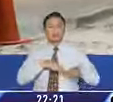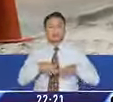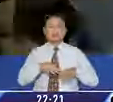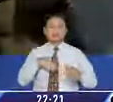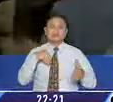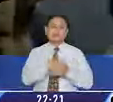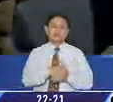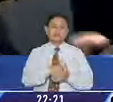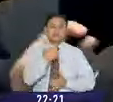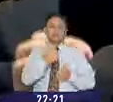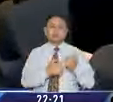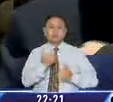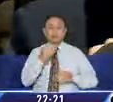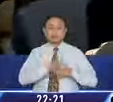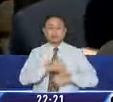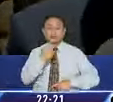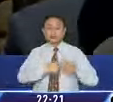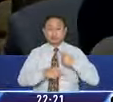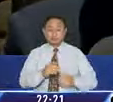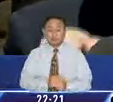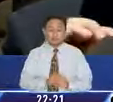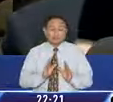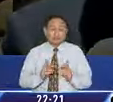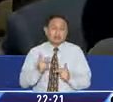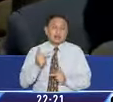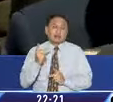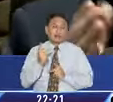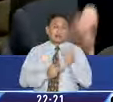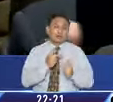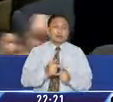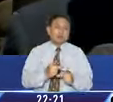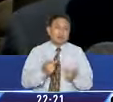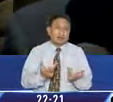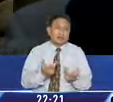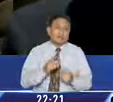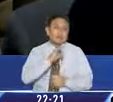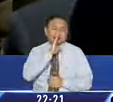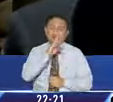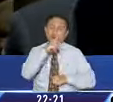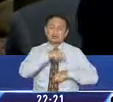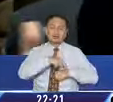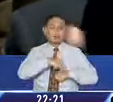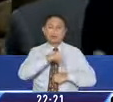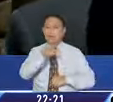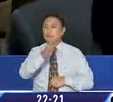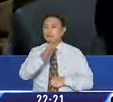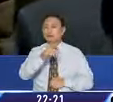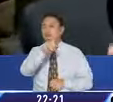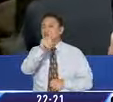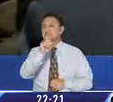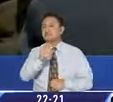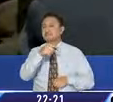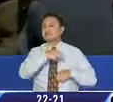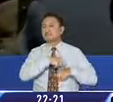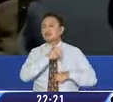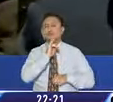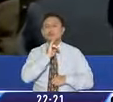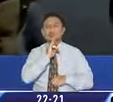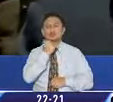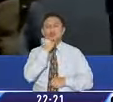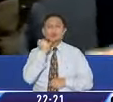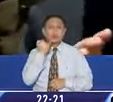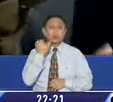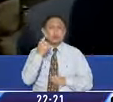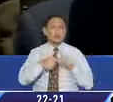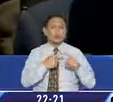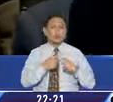obstáculo. Lastimosamente usted sabe que todo proceso, por más corto que sea, lleva un tiempo. Más o menos, eso le iba a preguntar. Nosotros, ¿con Estados Unidos, Israel, para